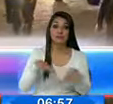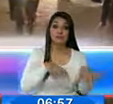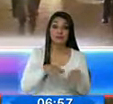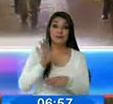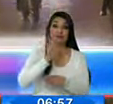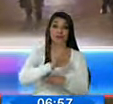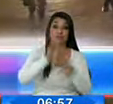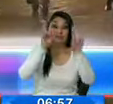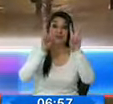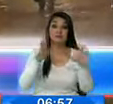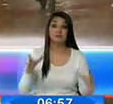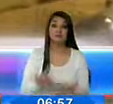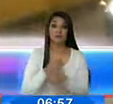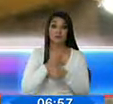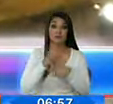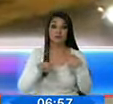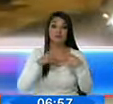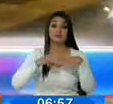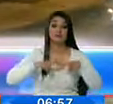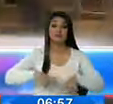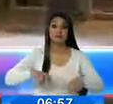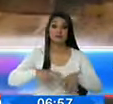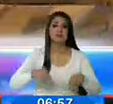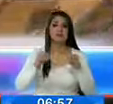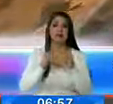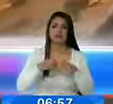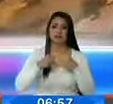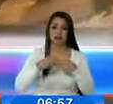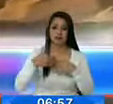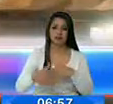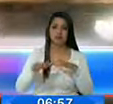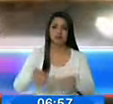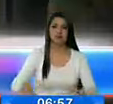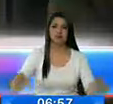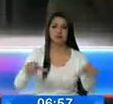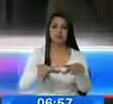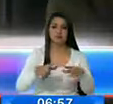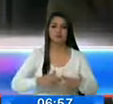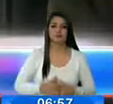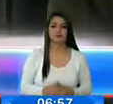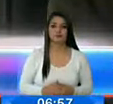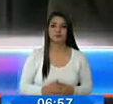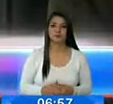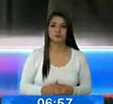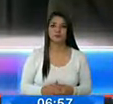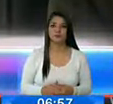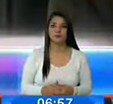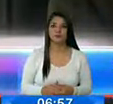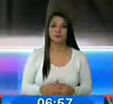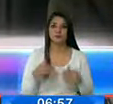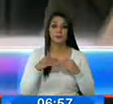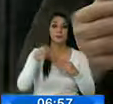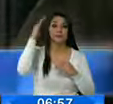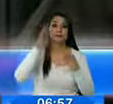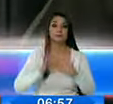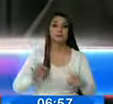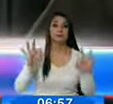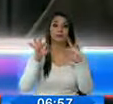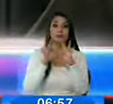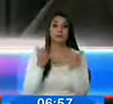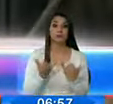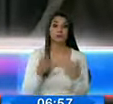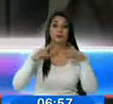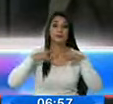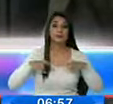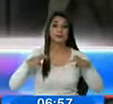operaciones de seguridad e investigación se intensificarán en la zona de conflicto. Lo más importante a consolidar estas